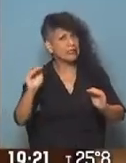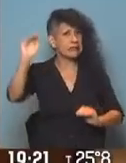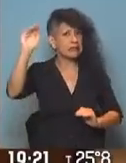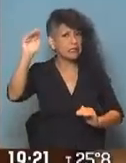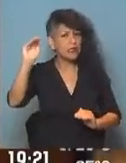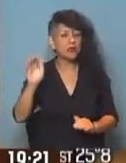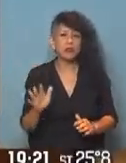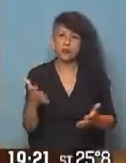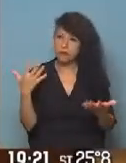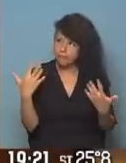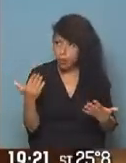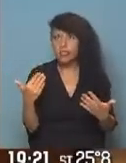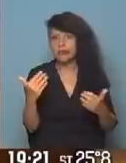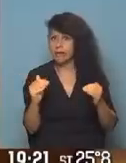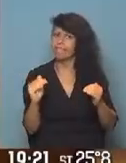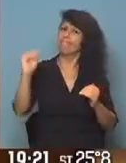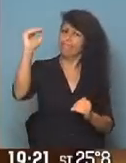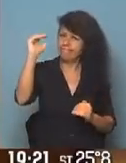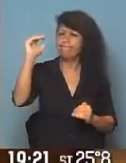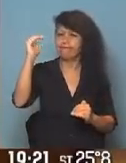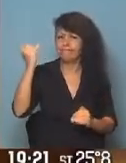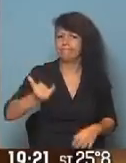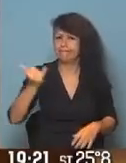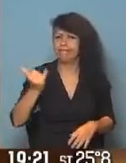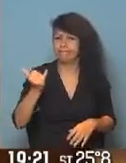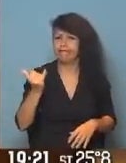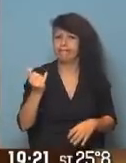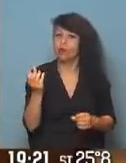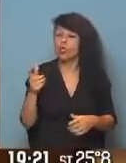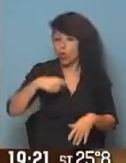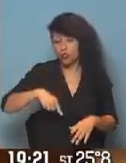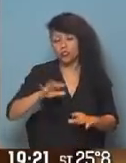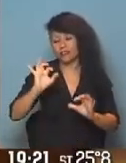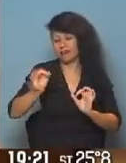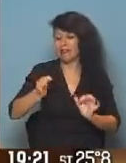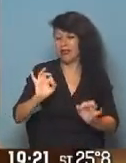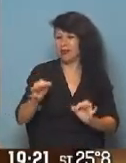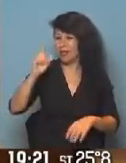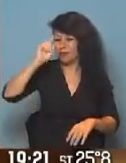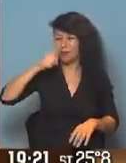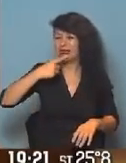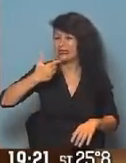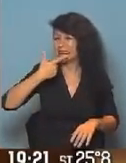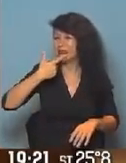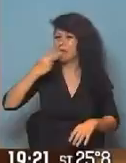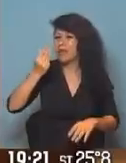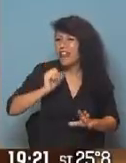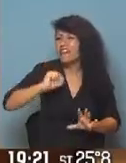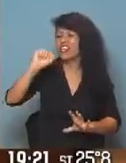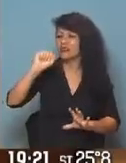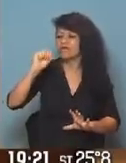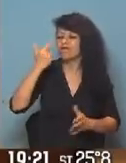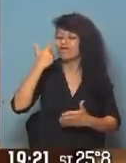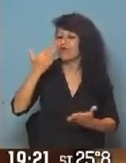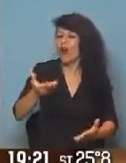probablemente sí sí porque lo que ocurre era un dato esperado de inflación de septiembre refleja bastante el movimiento